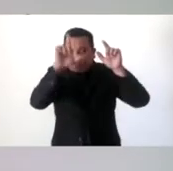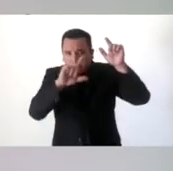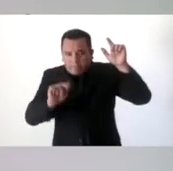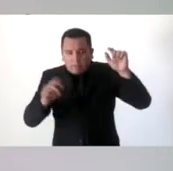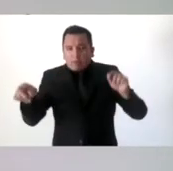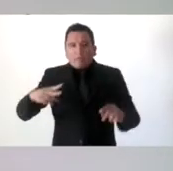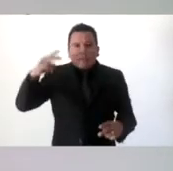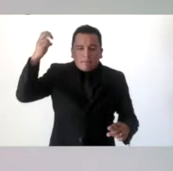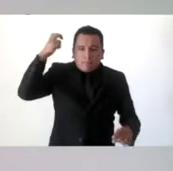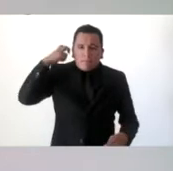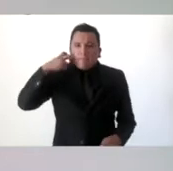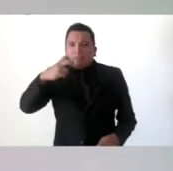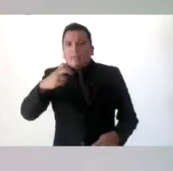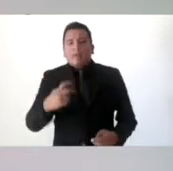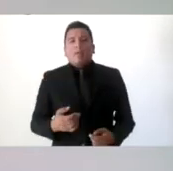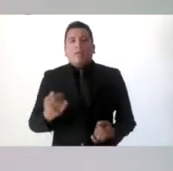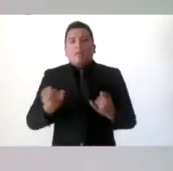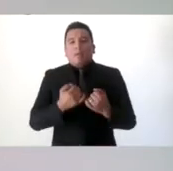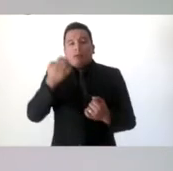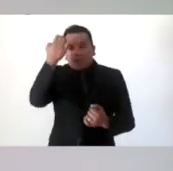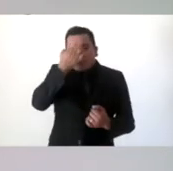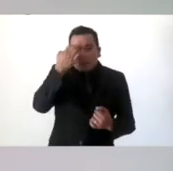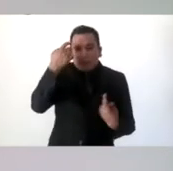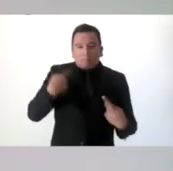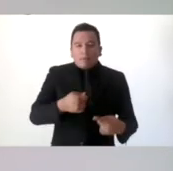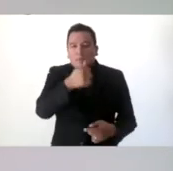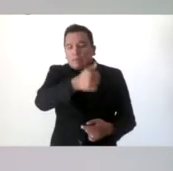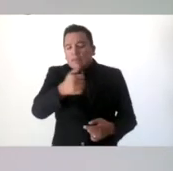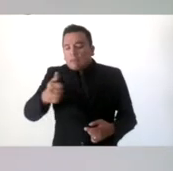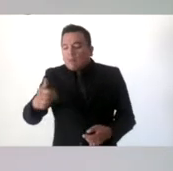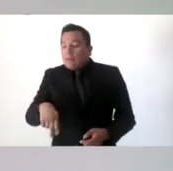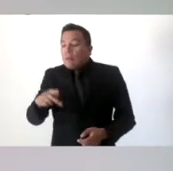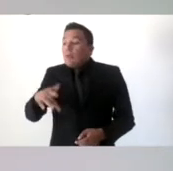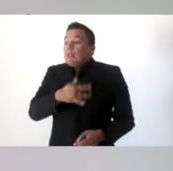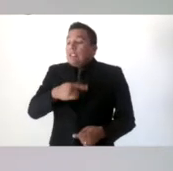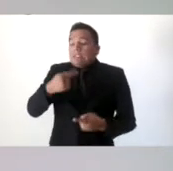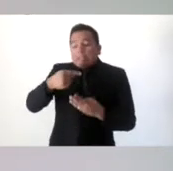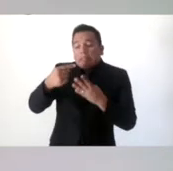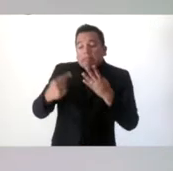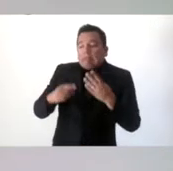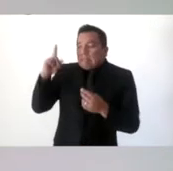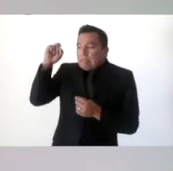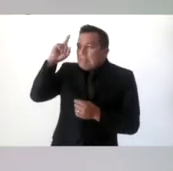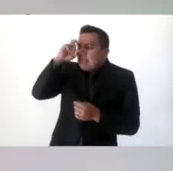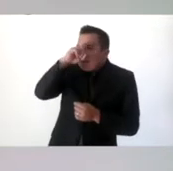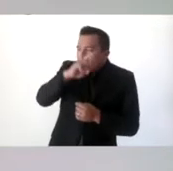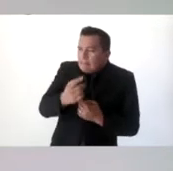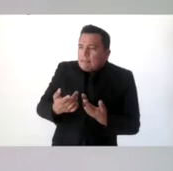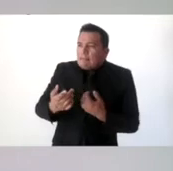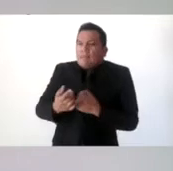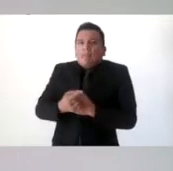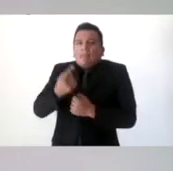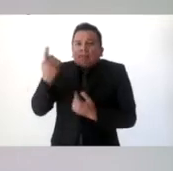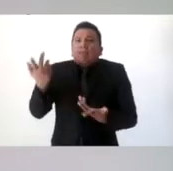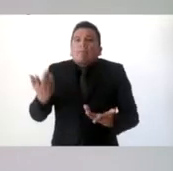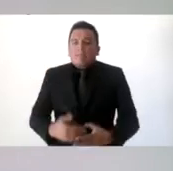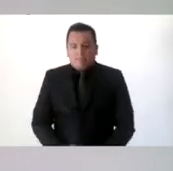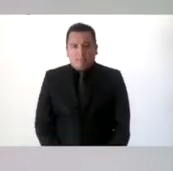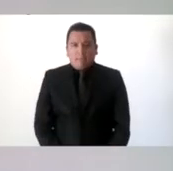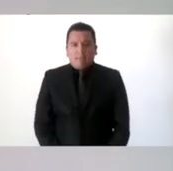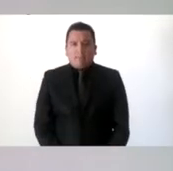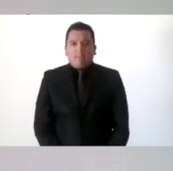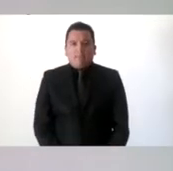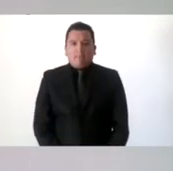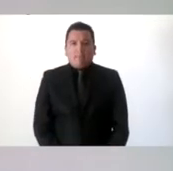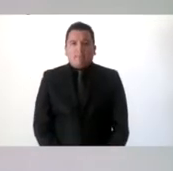y pulsar los sentimientos y las sensaciones de todos. ¿Cuál creen que son los principales retos a los que se enfrentan estos mecanismos de votación electrónica por